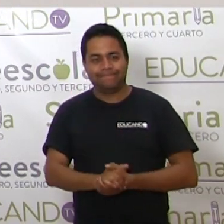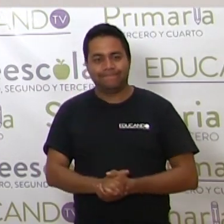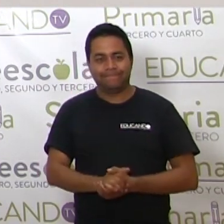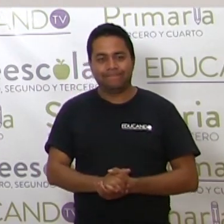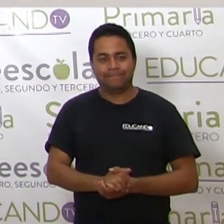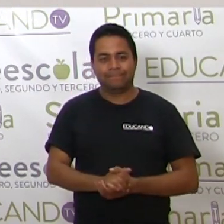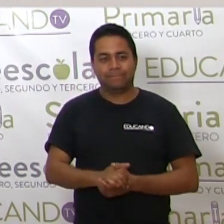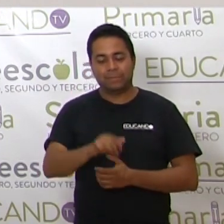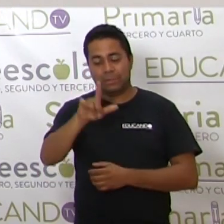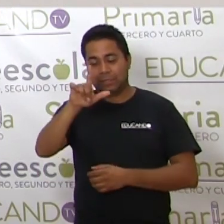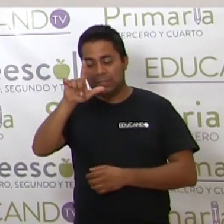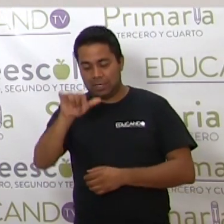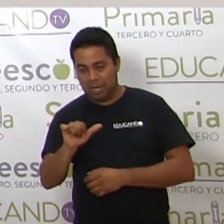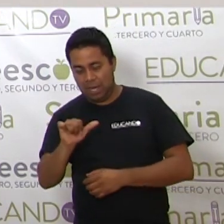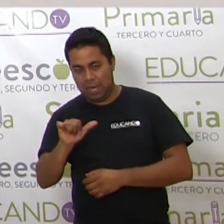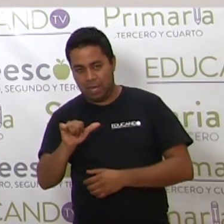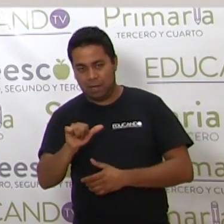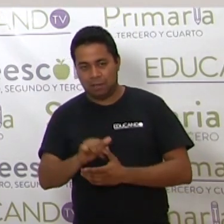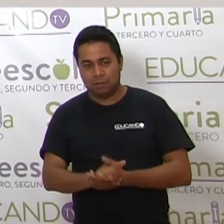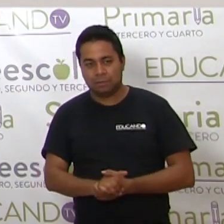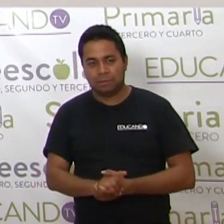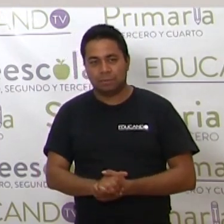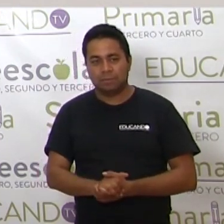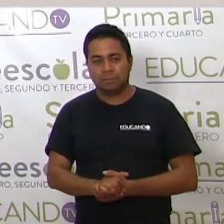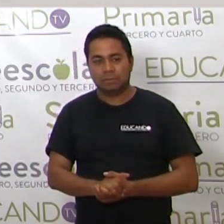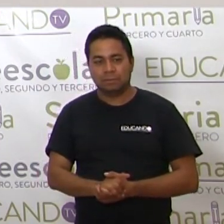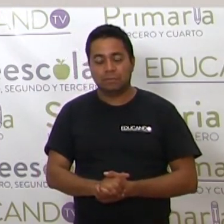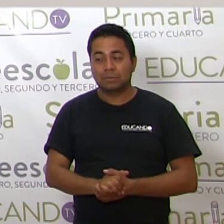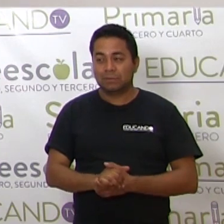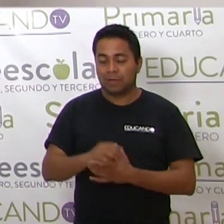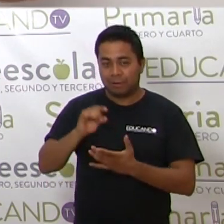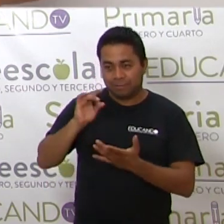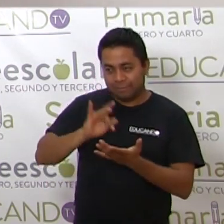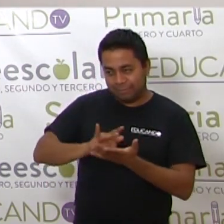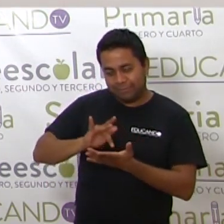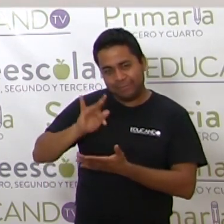la en cuenta hay gracias